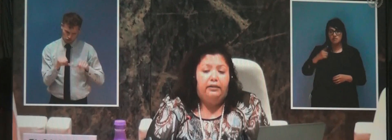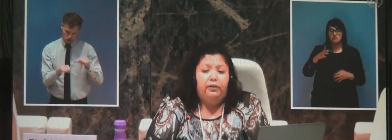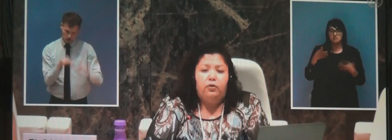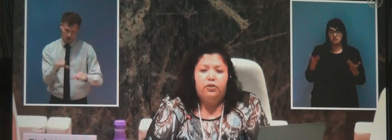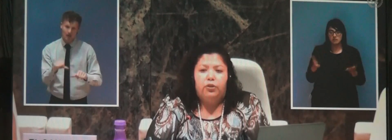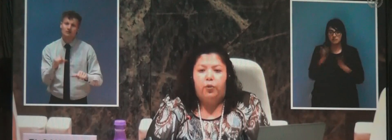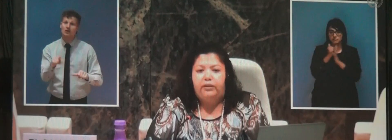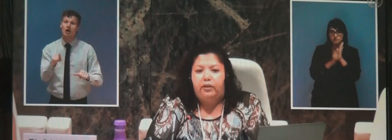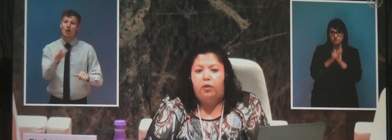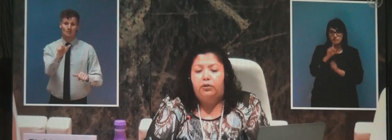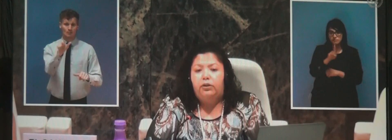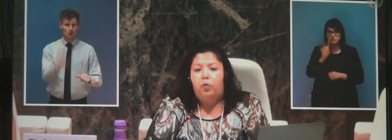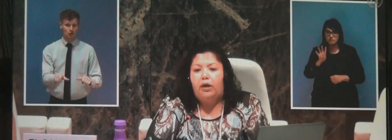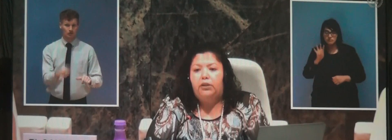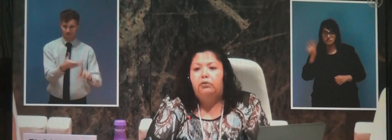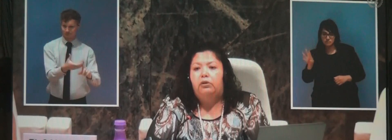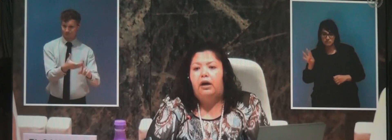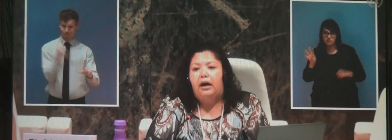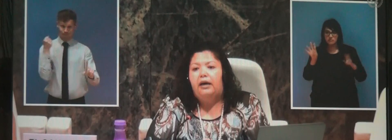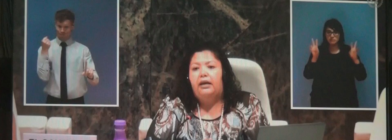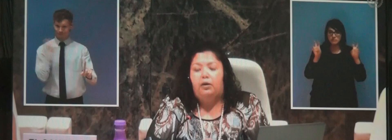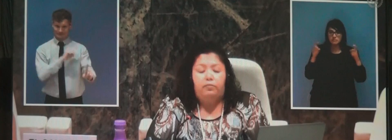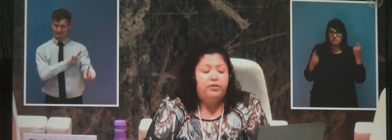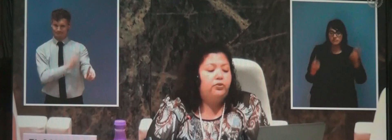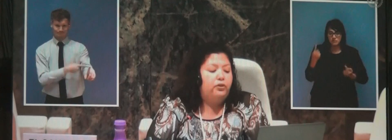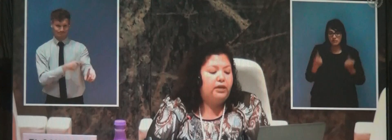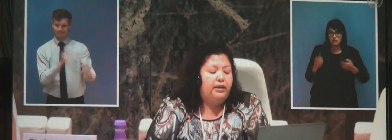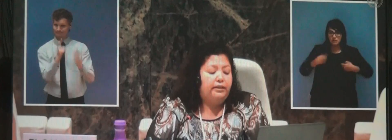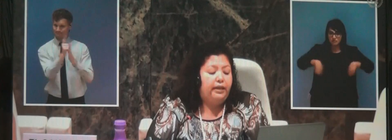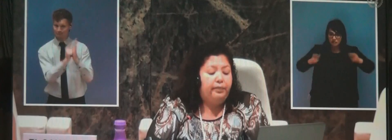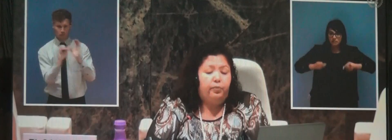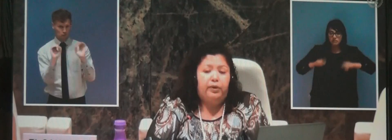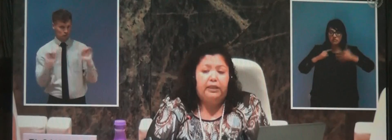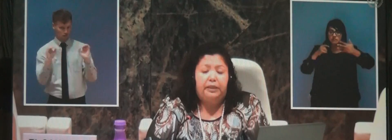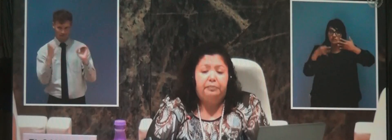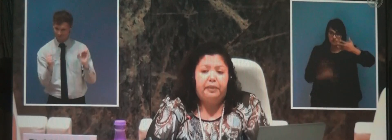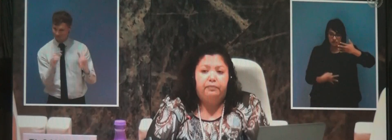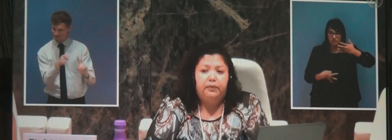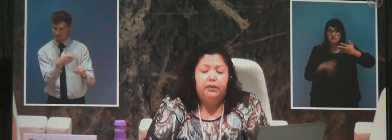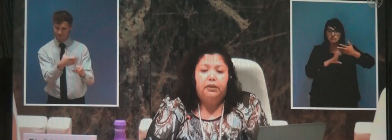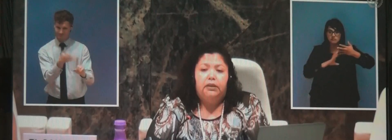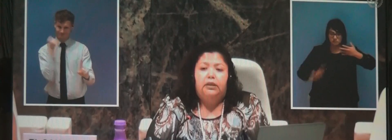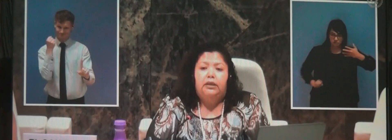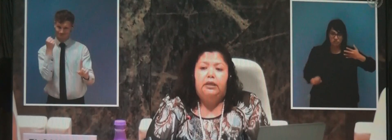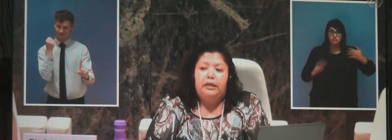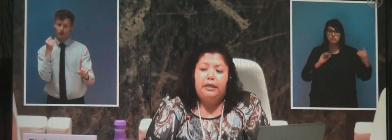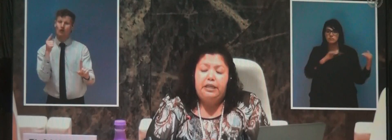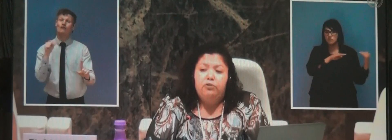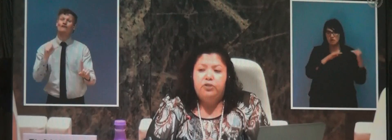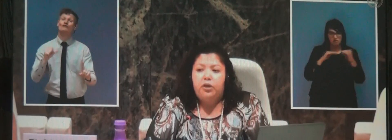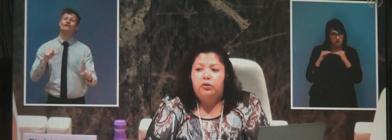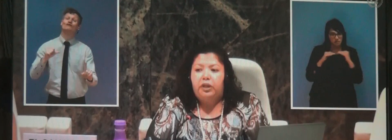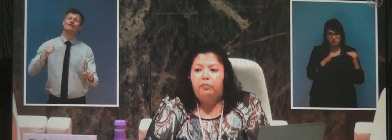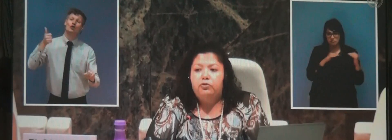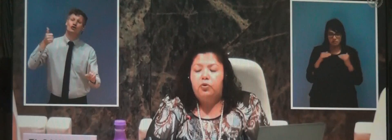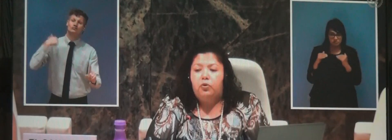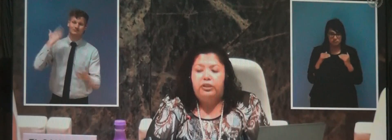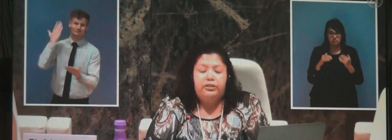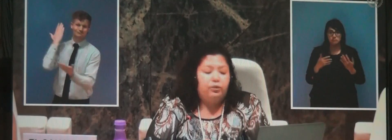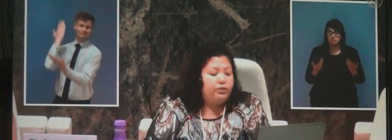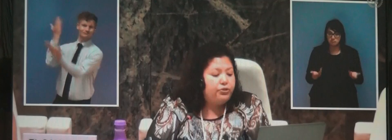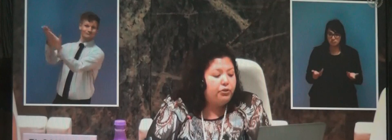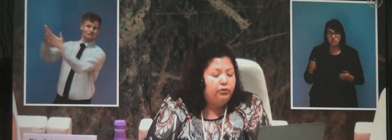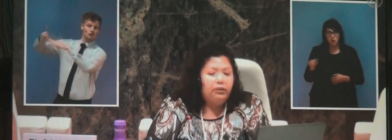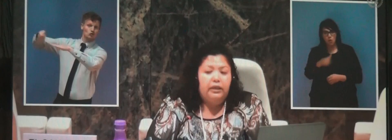al artículo 144 en cuanto a que la convención es ley de la República también. Y nos encontramos con